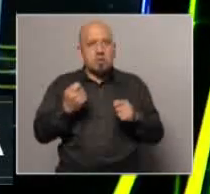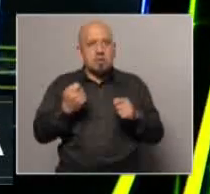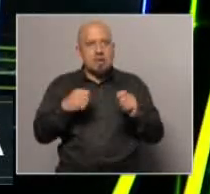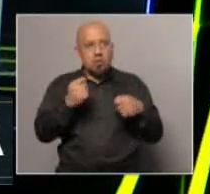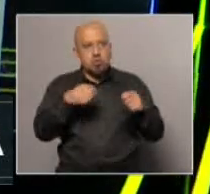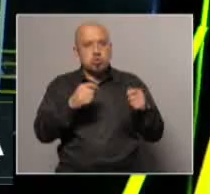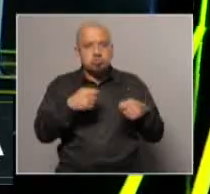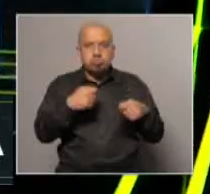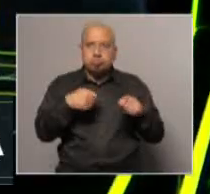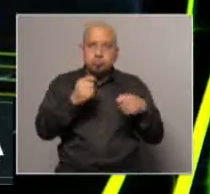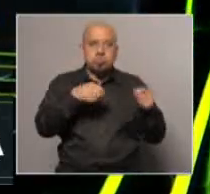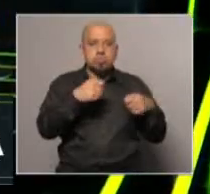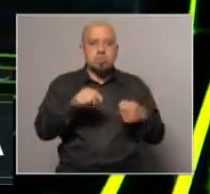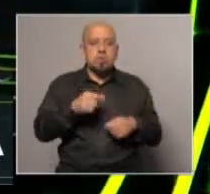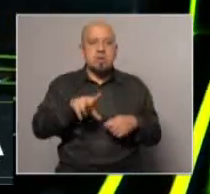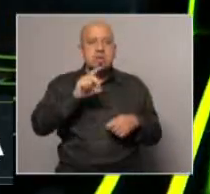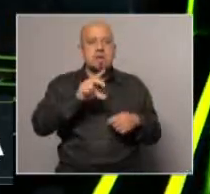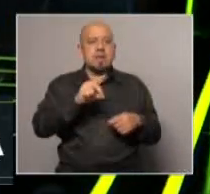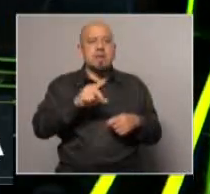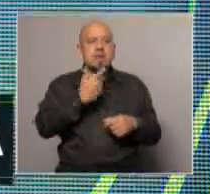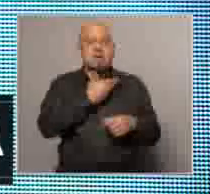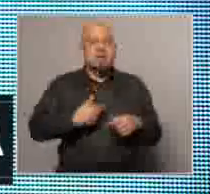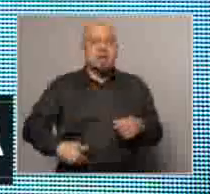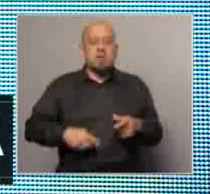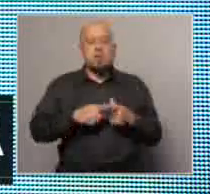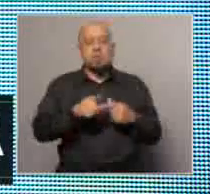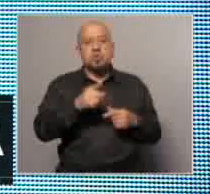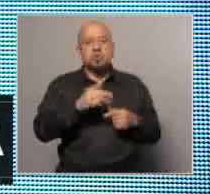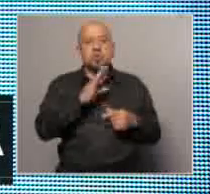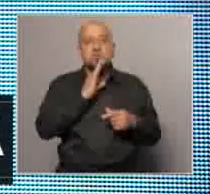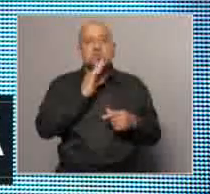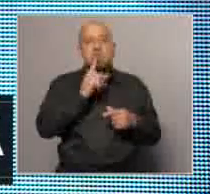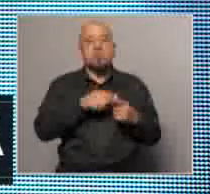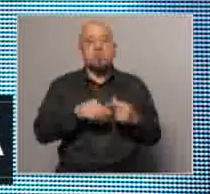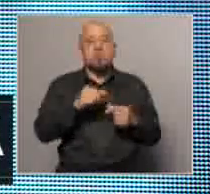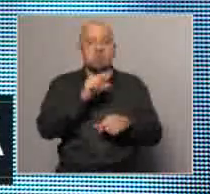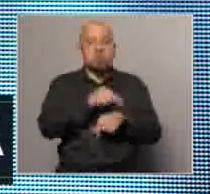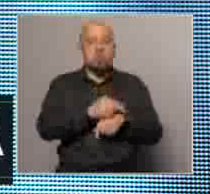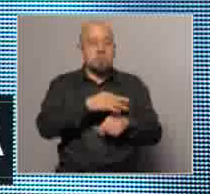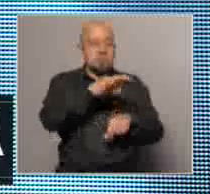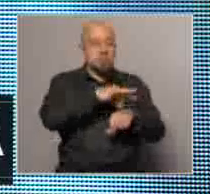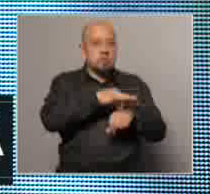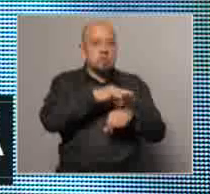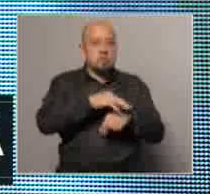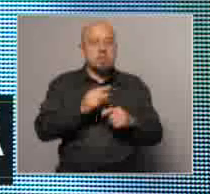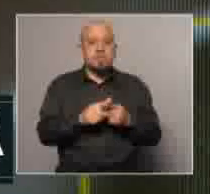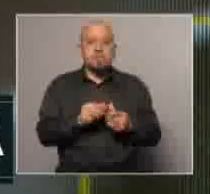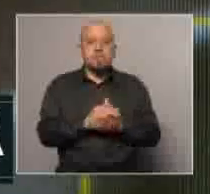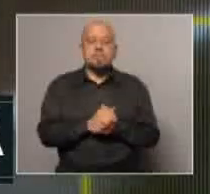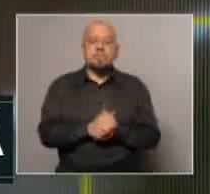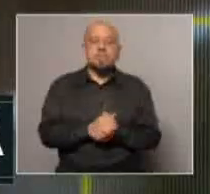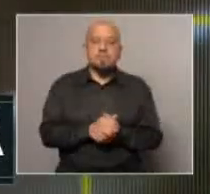Estados Unidos, donde ya en 30 estados se utiliza con fines terapéuticos y en 10 más con fines recreativos.